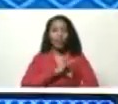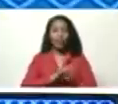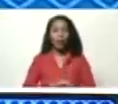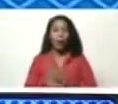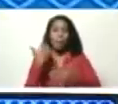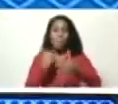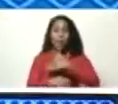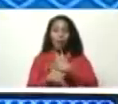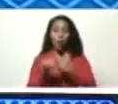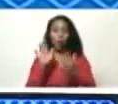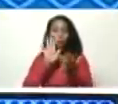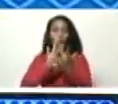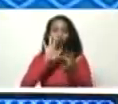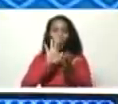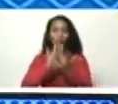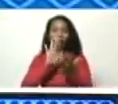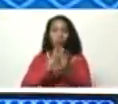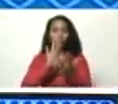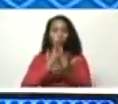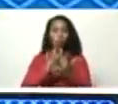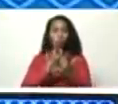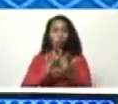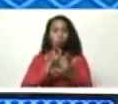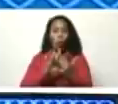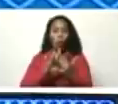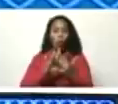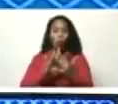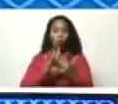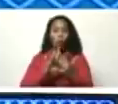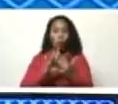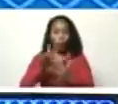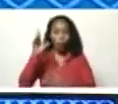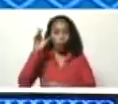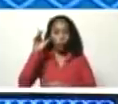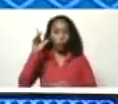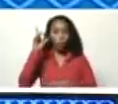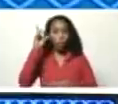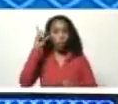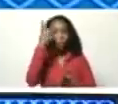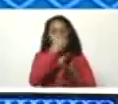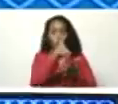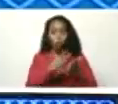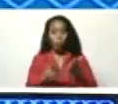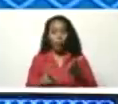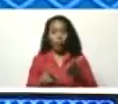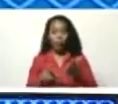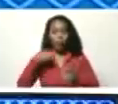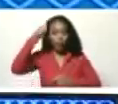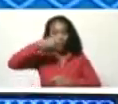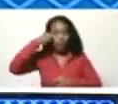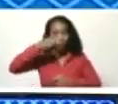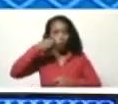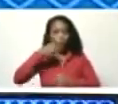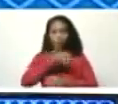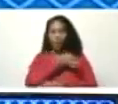vamos a transmitir un documental extraordinario.